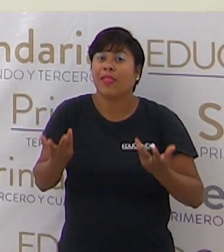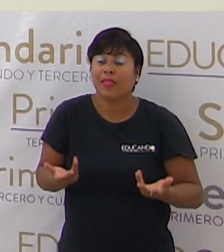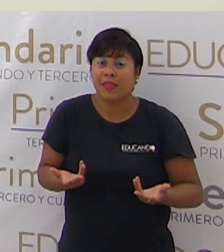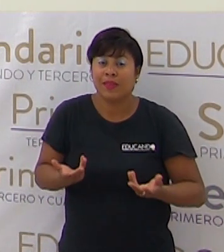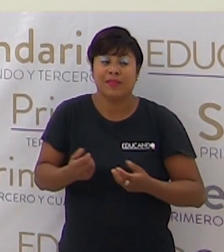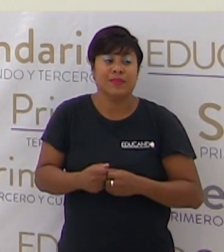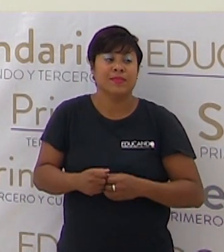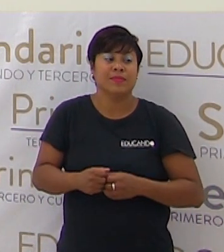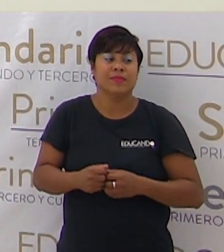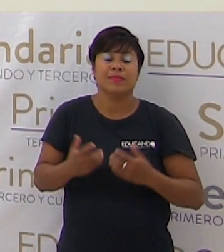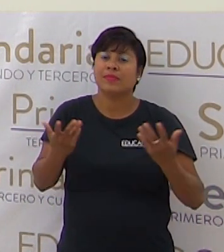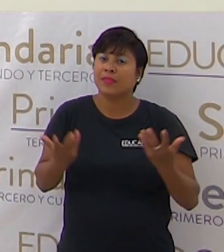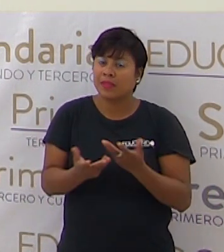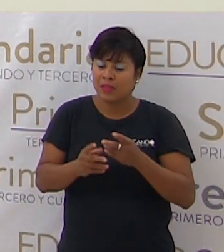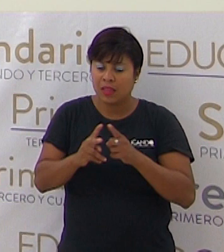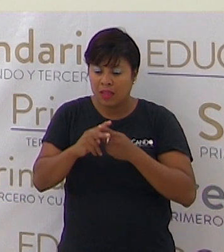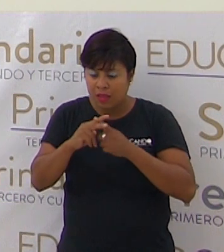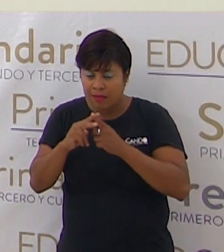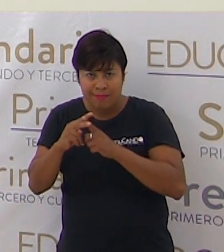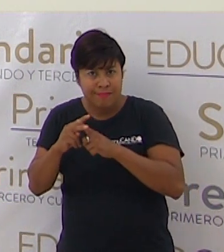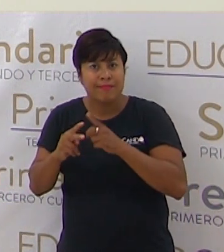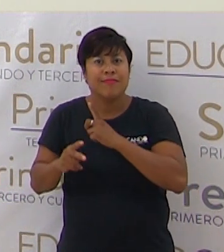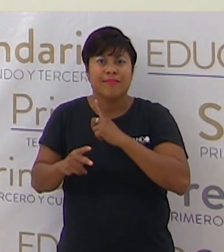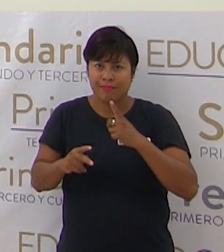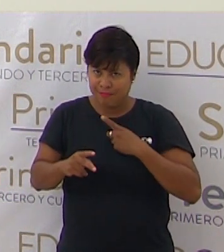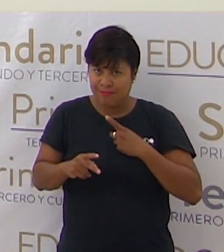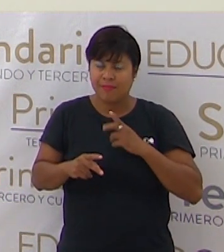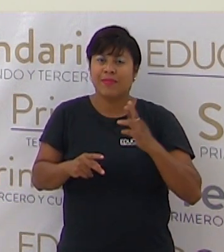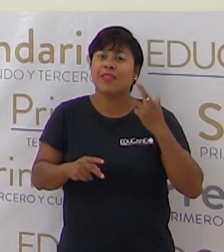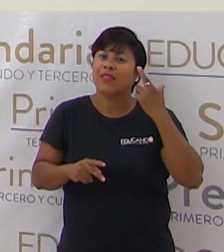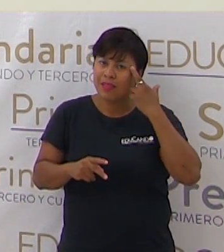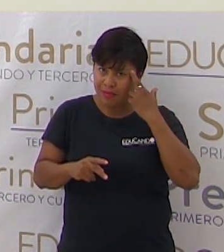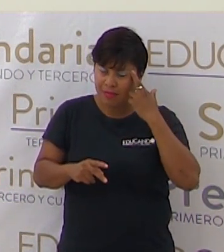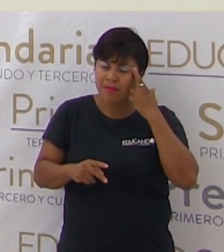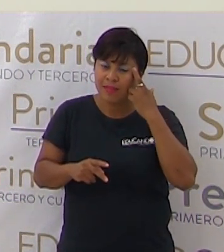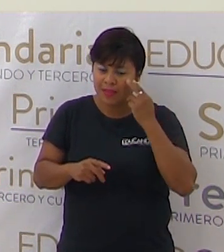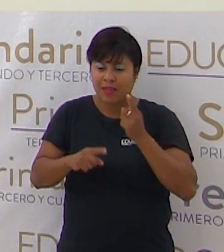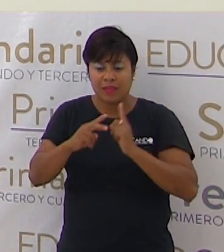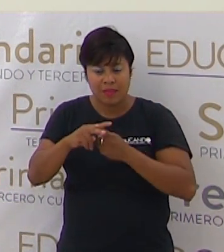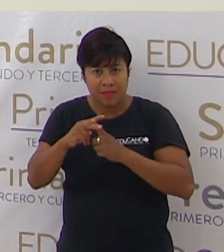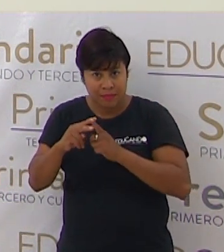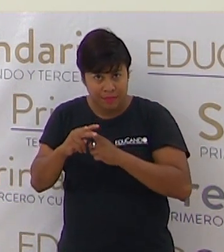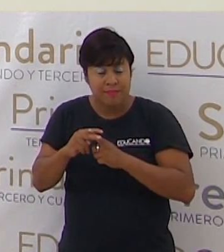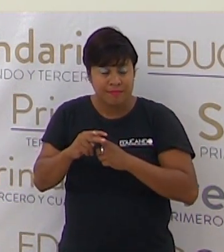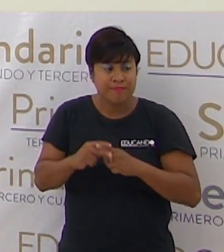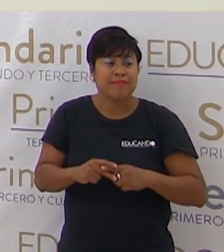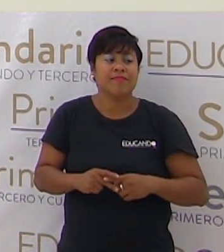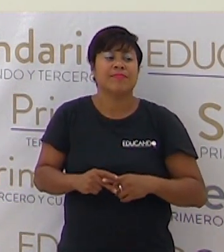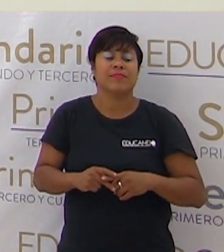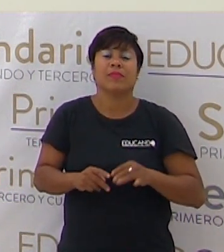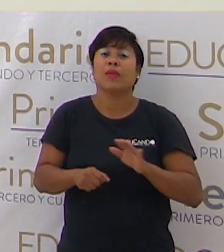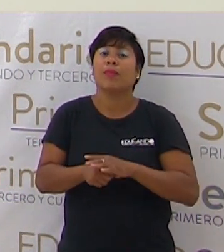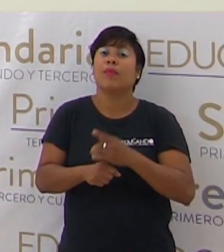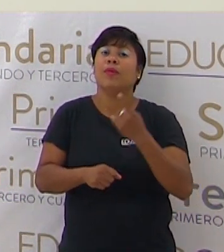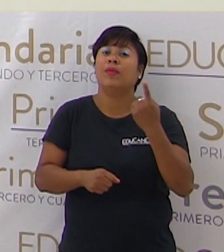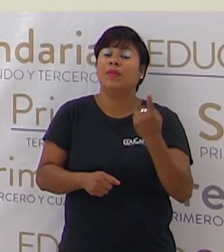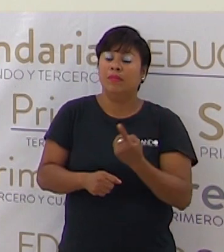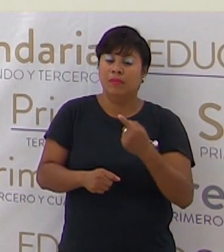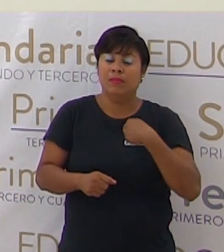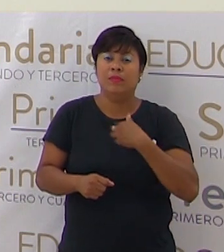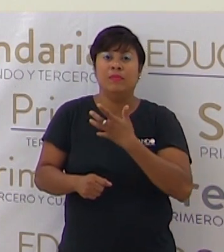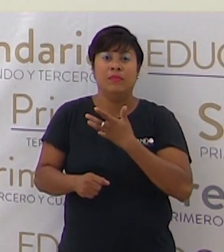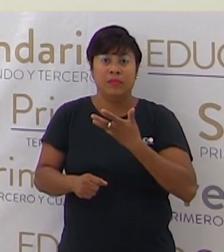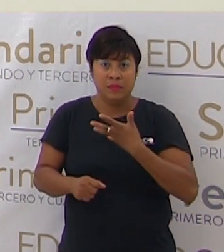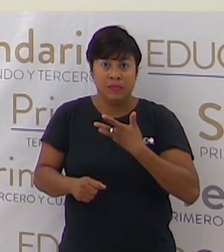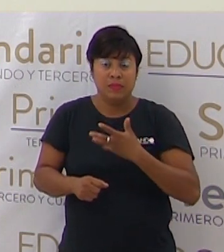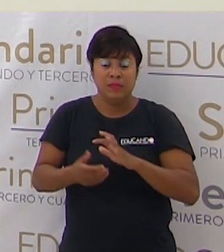¡Oh! Hay que hacer una comparación, recuérdalo, hay que calcular. ¿Por qué? Porque tengo